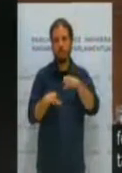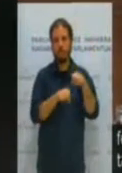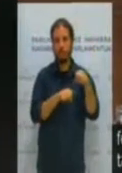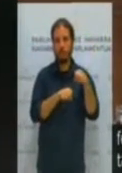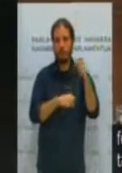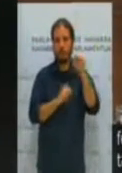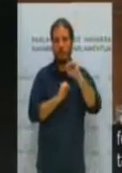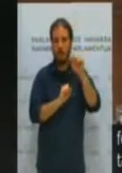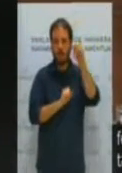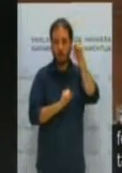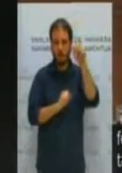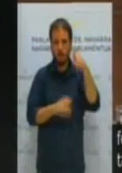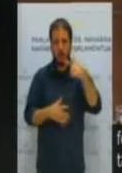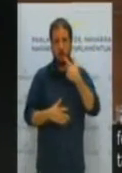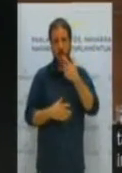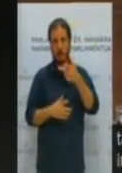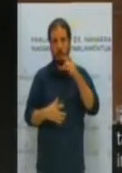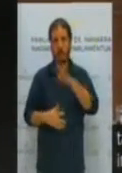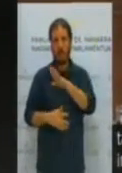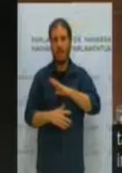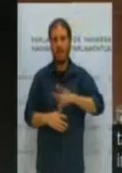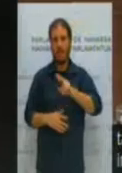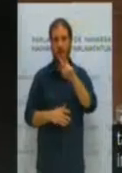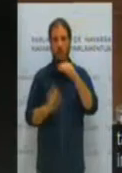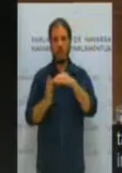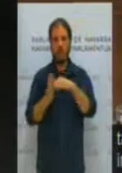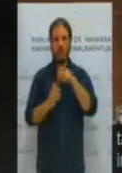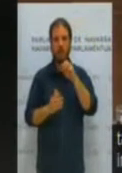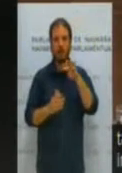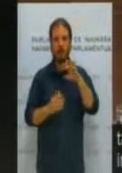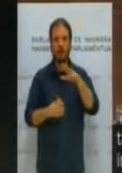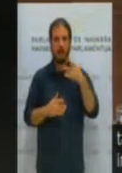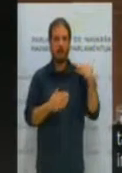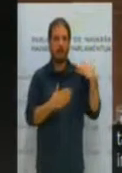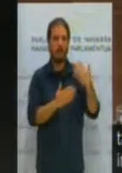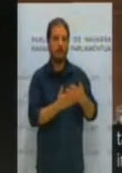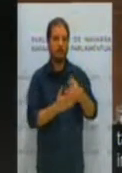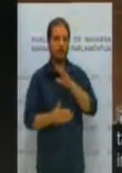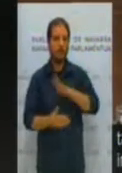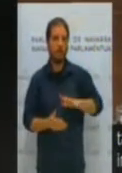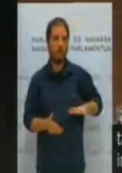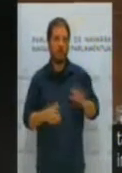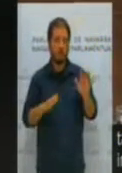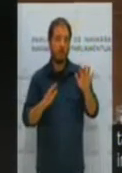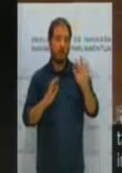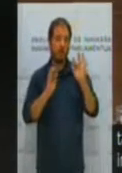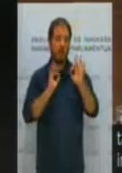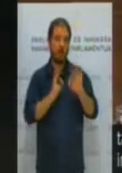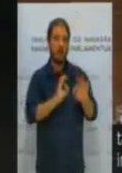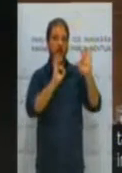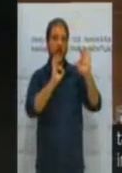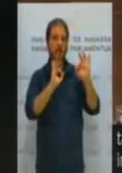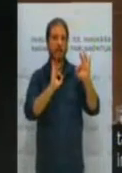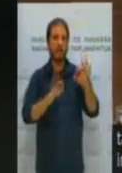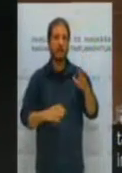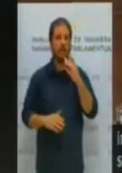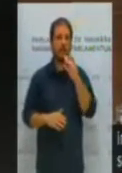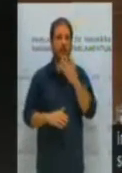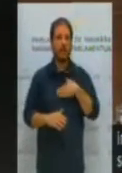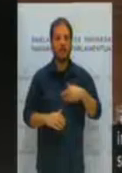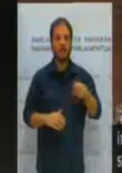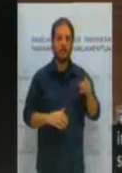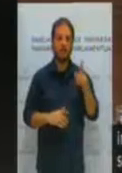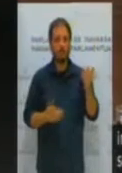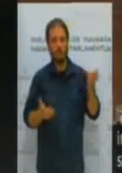interino desde el año 2013, y que efectivamente esto es así, si se quiere llamar esta anomalía,